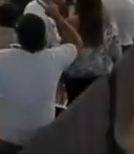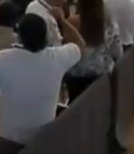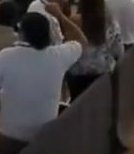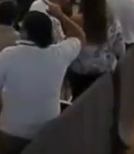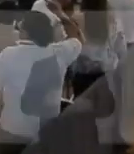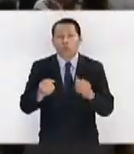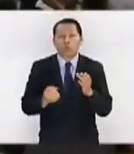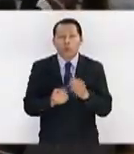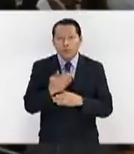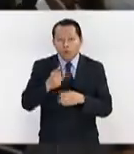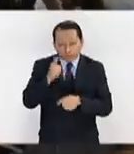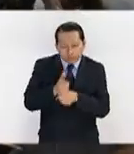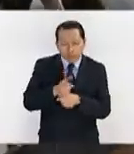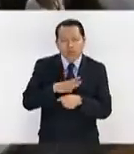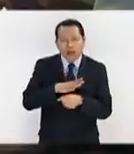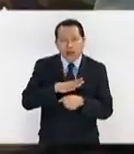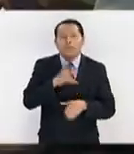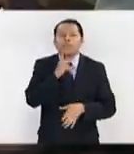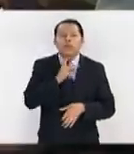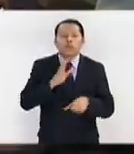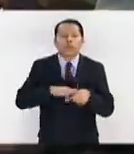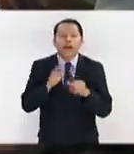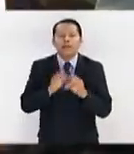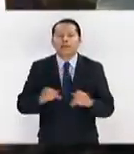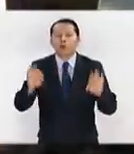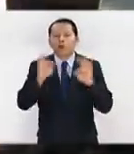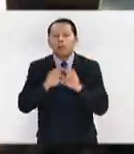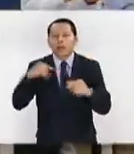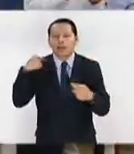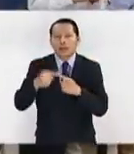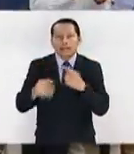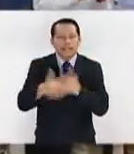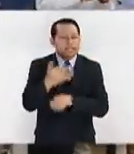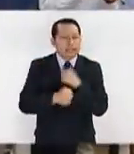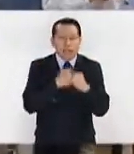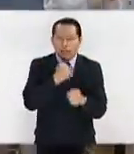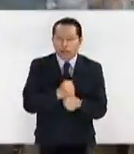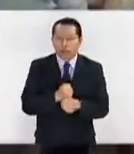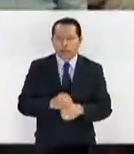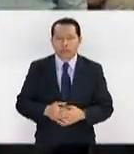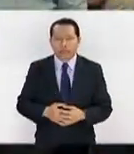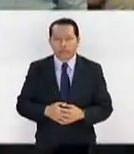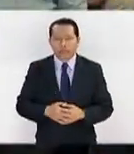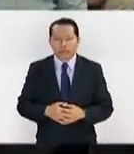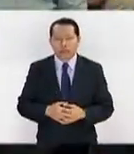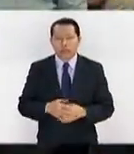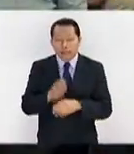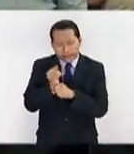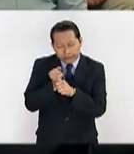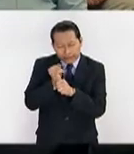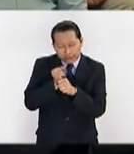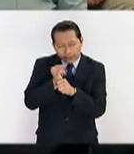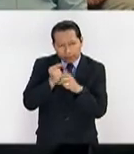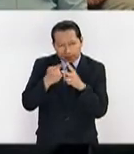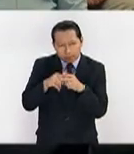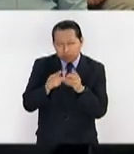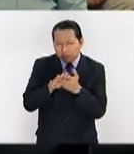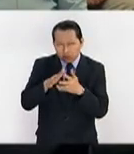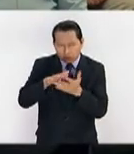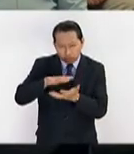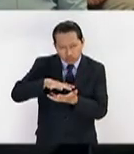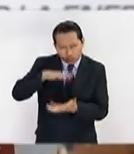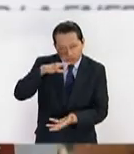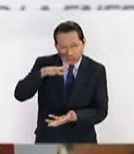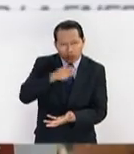Es el nuevo yacimiento de petróleo más importante de los últimos 15 años. Estudios iniciales indican que tiene un volumen